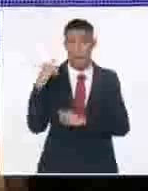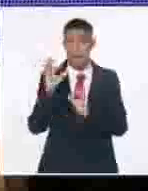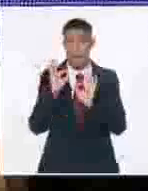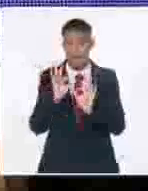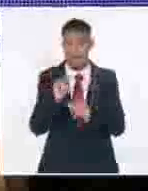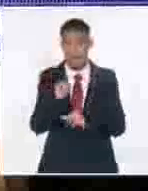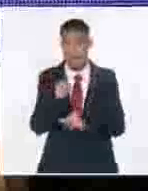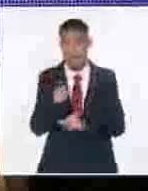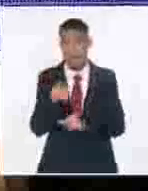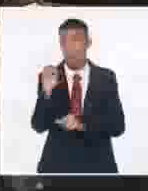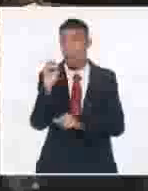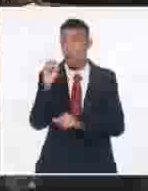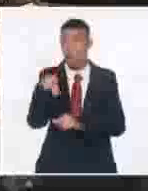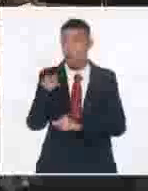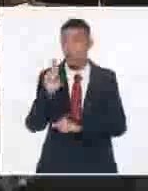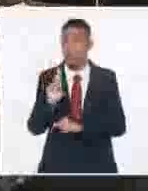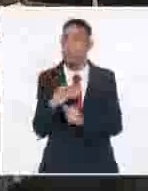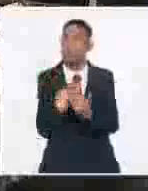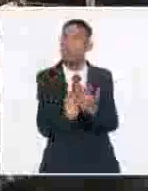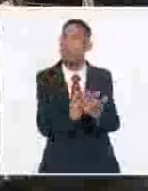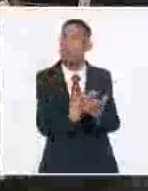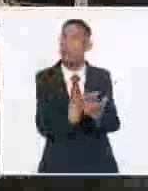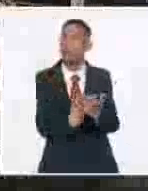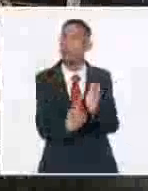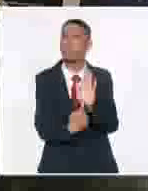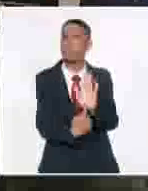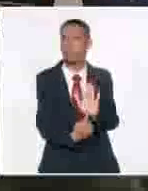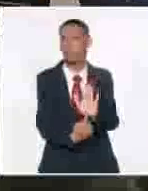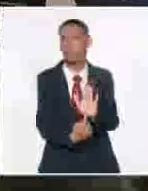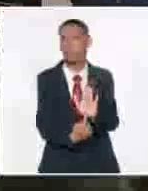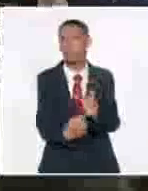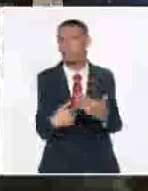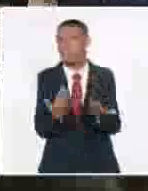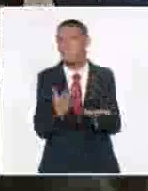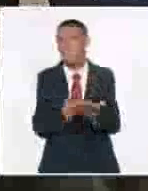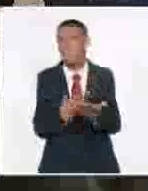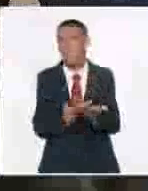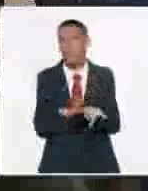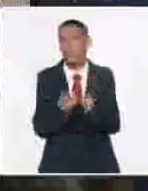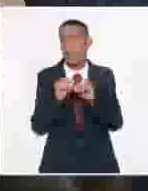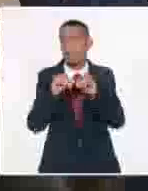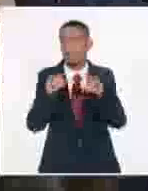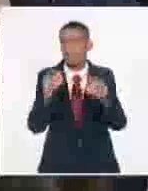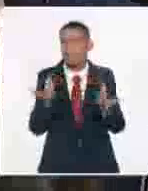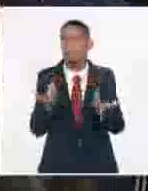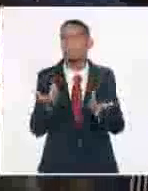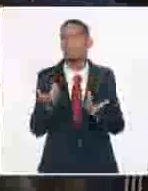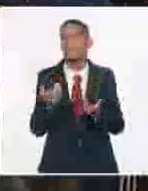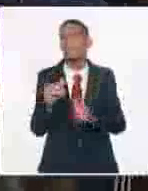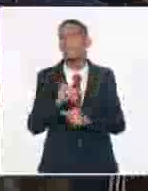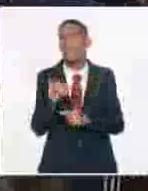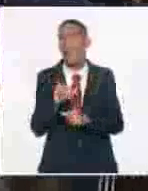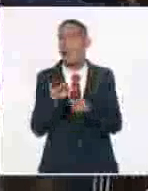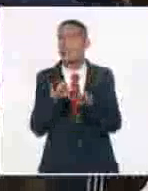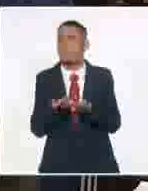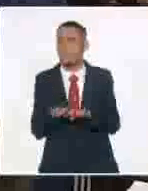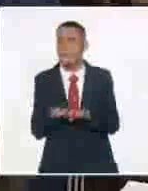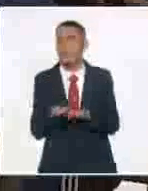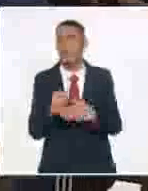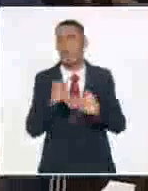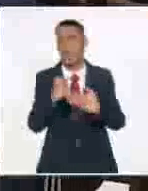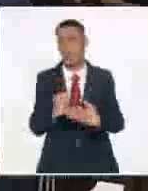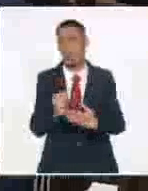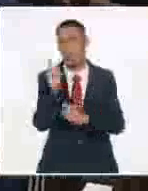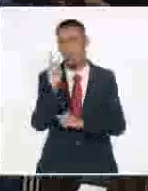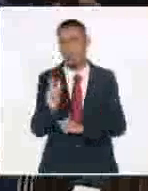órgano una propuesta que meramente llamaba a una pausa humanitaria